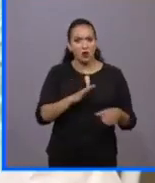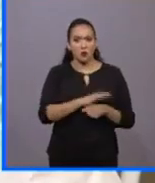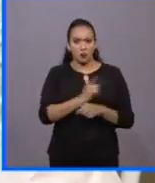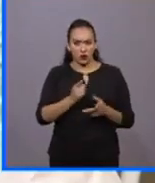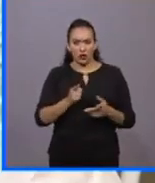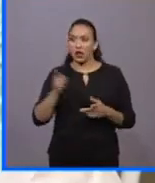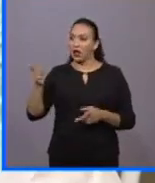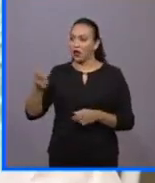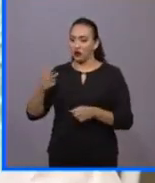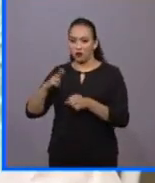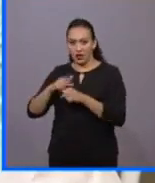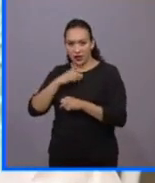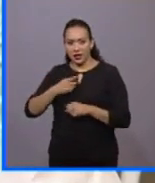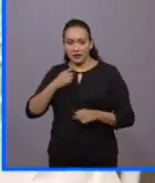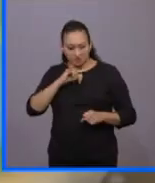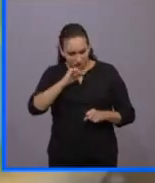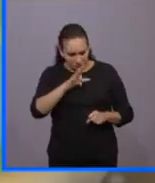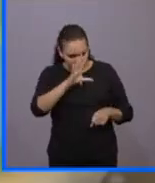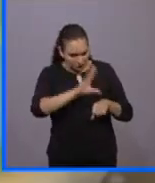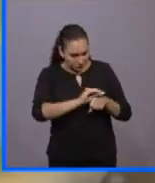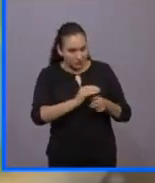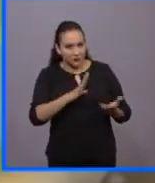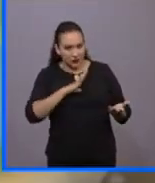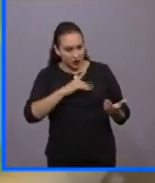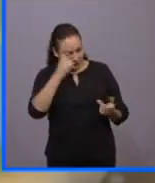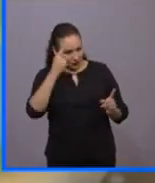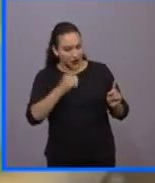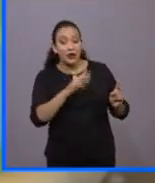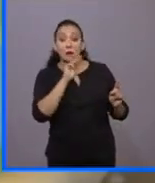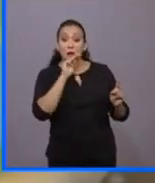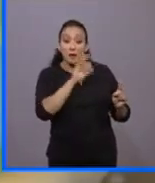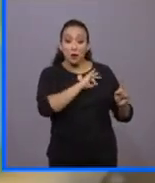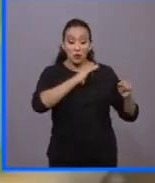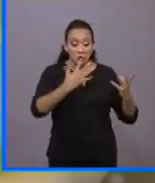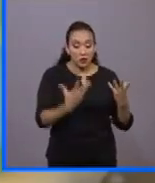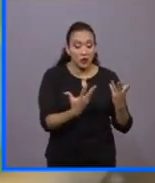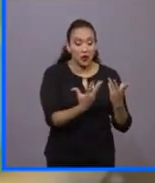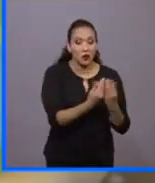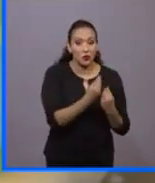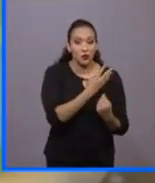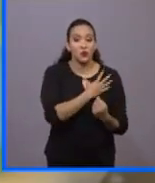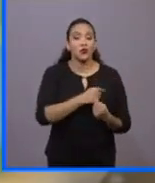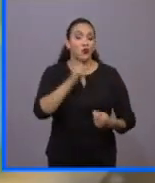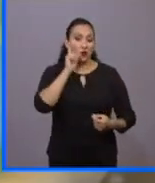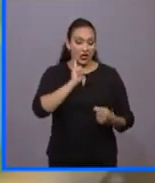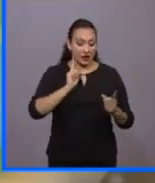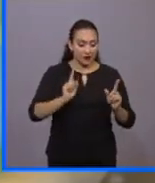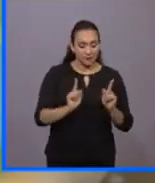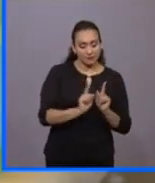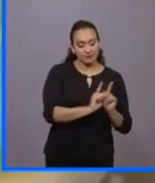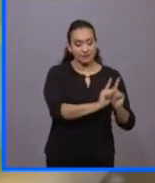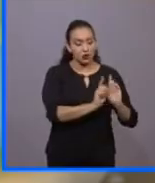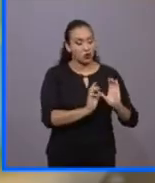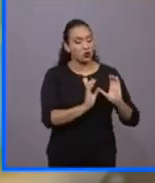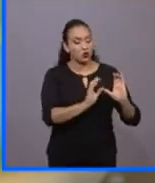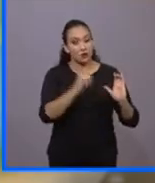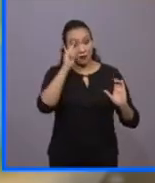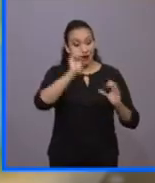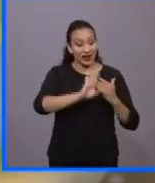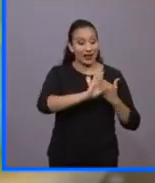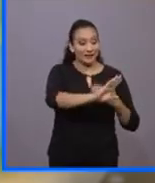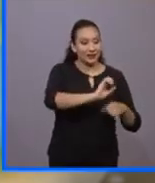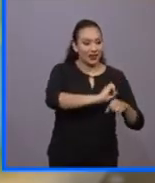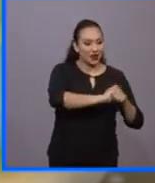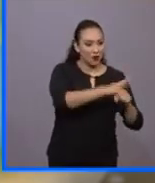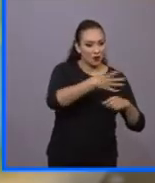sus inasistencias, con el fin de que pudiera estar en posibilidad de cuidar a su hija y evitar el riesgo de contagio hasta